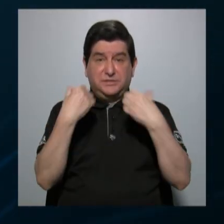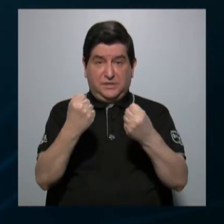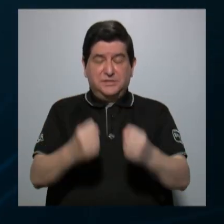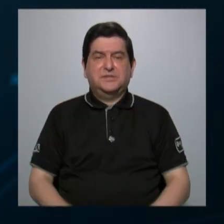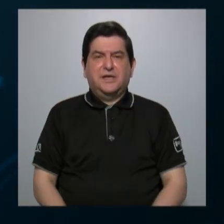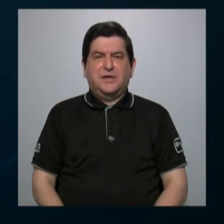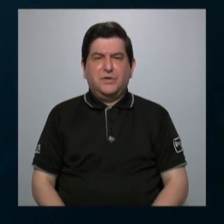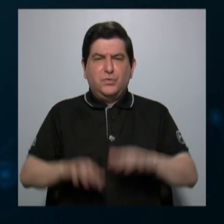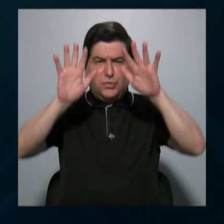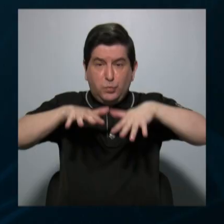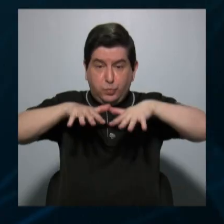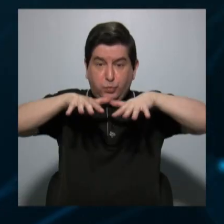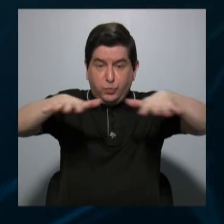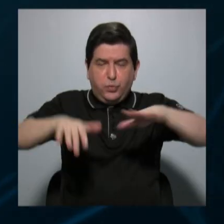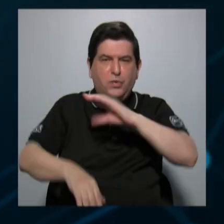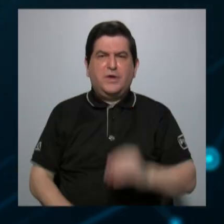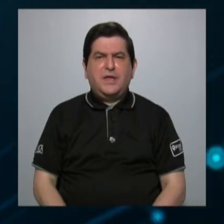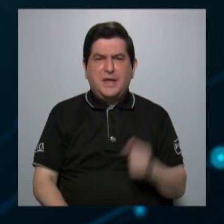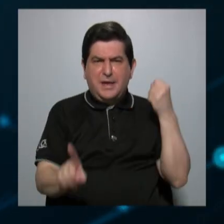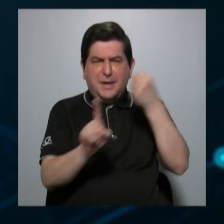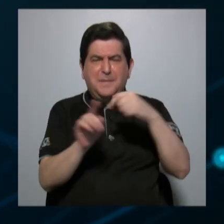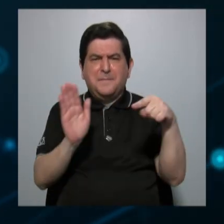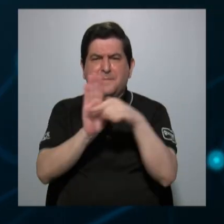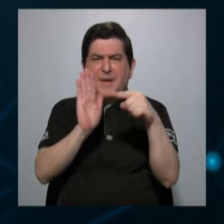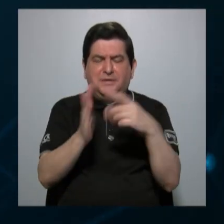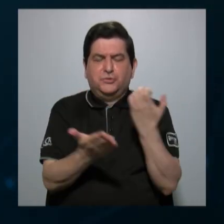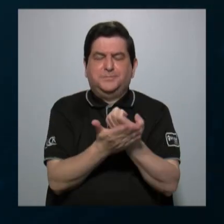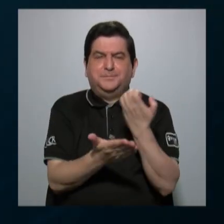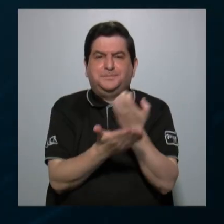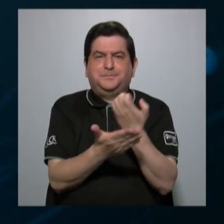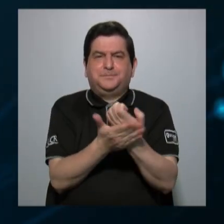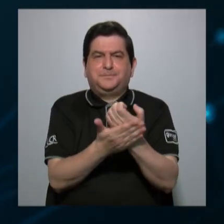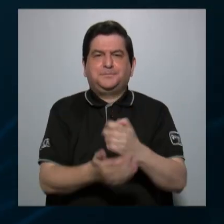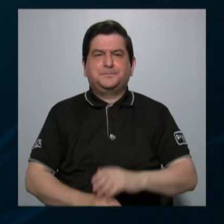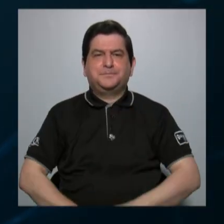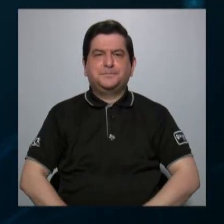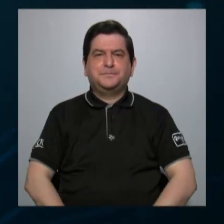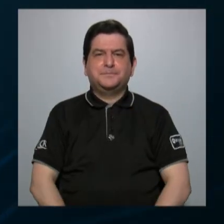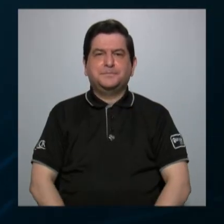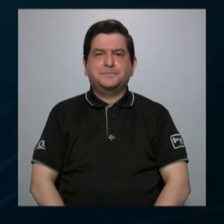salud, inundaciones y un impacto negativo en la economía.